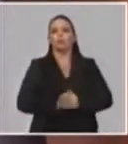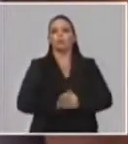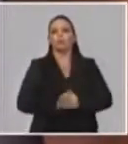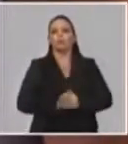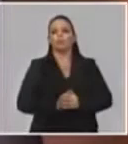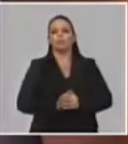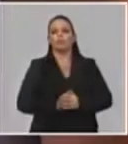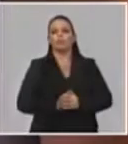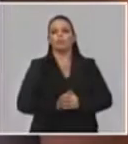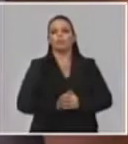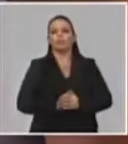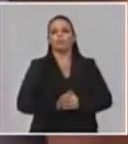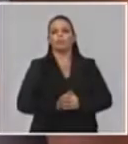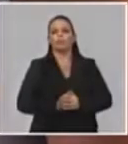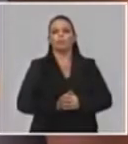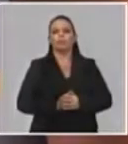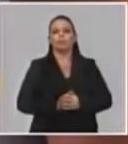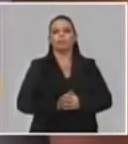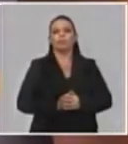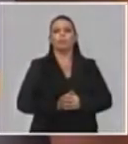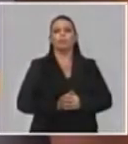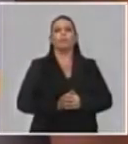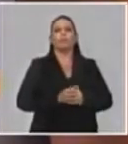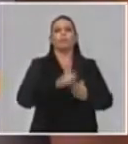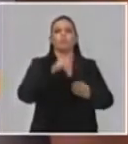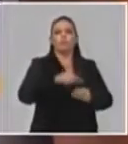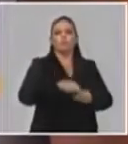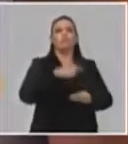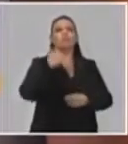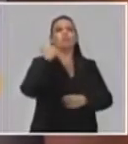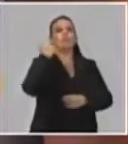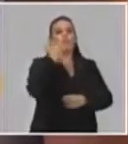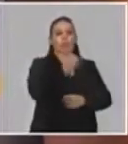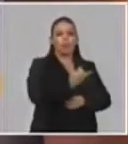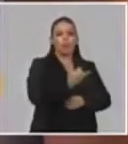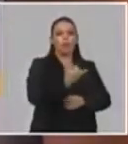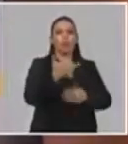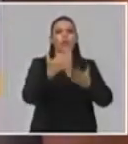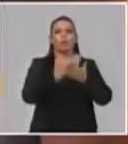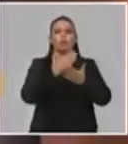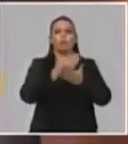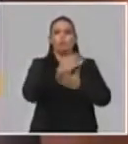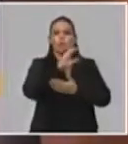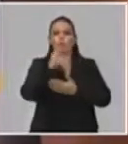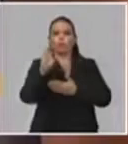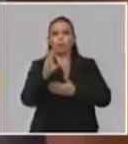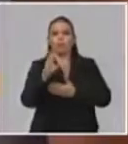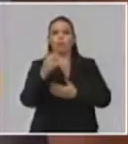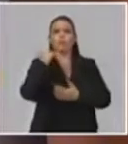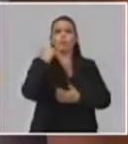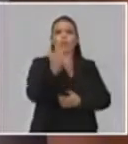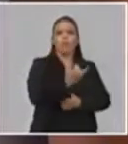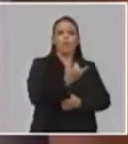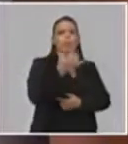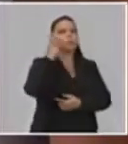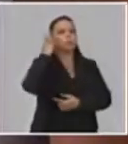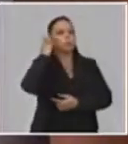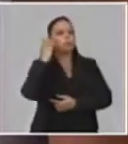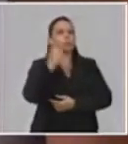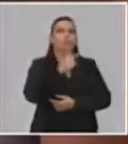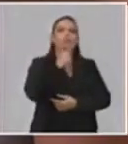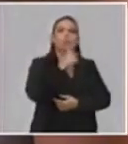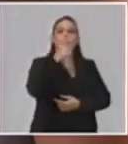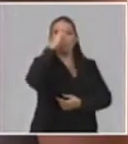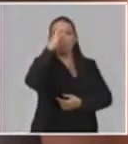de la bibliotecaria y ella dijo que tenía un libro y podíamos venir a buscarlo. Luego el niño hace su